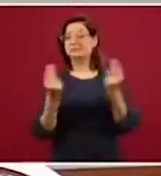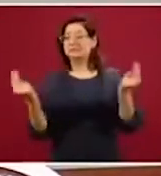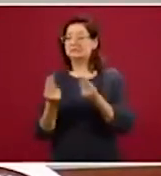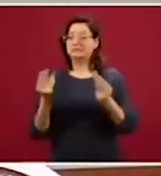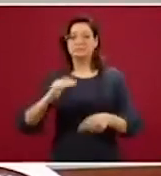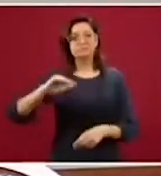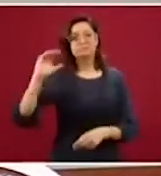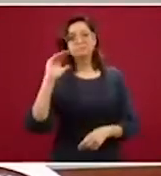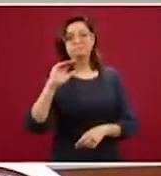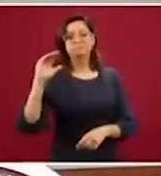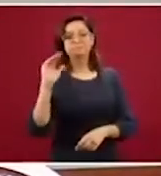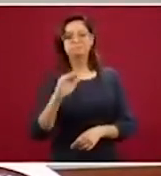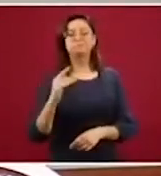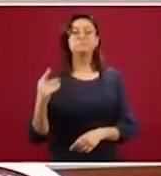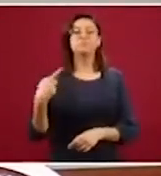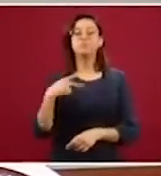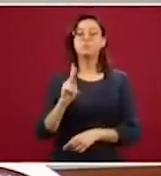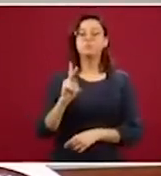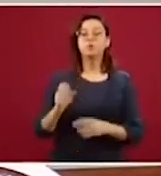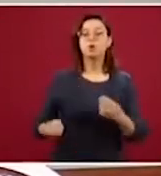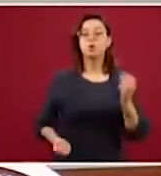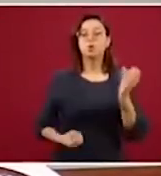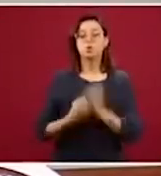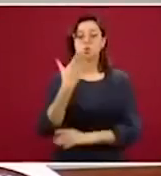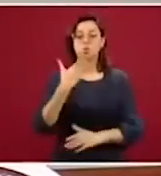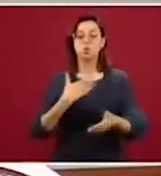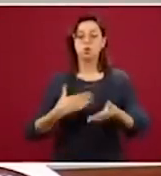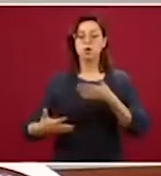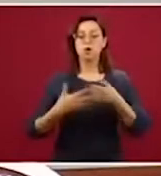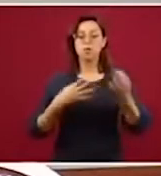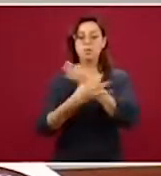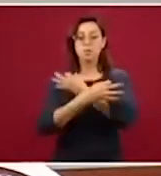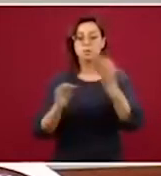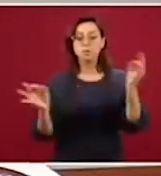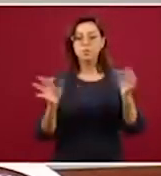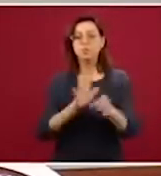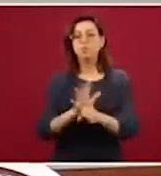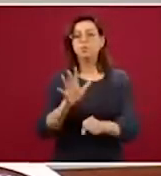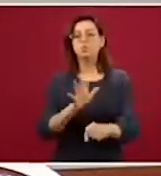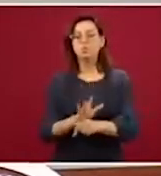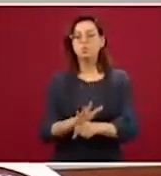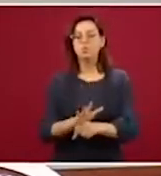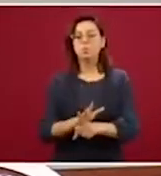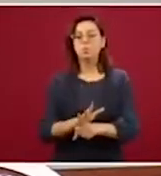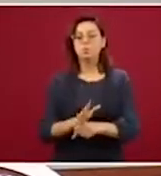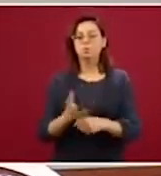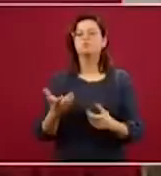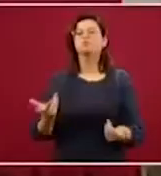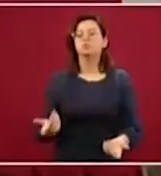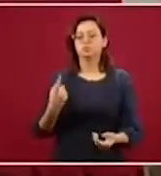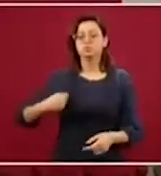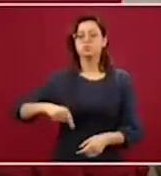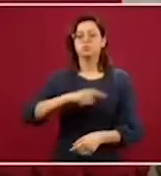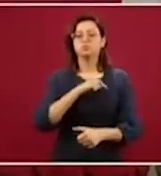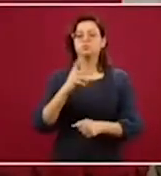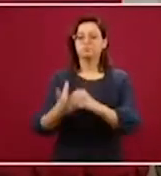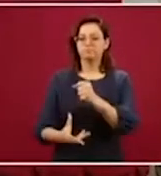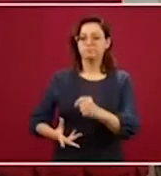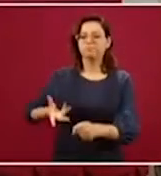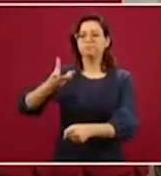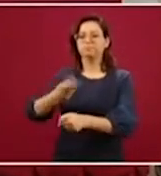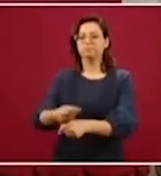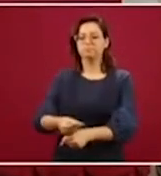la novedad que queremos comunicarles el día de hoy es que vamos a sumarnos al